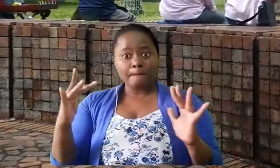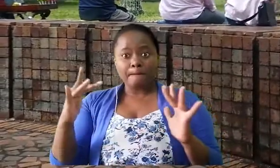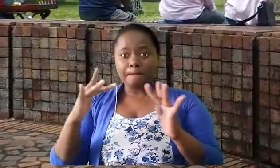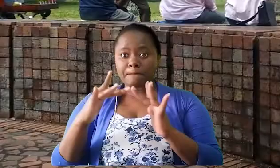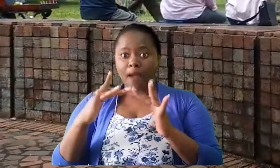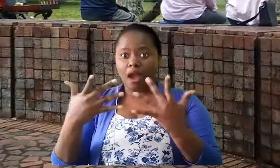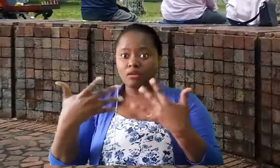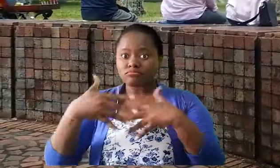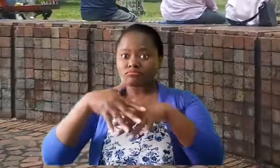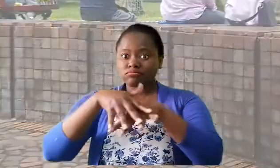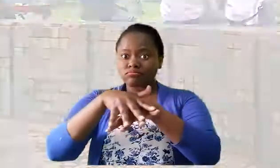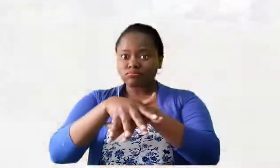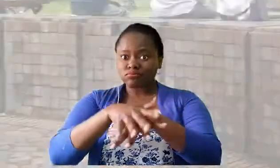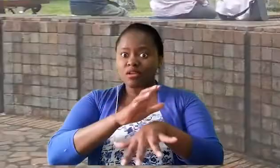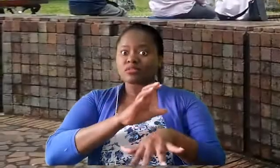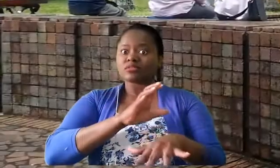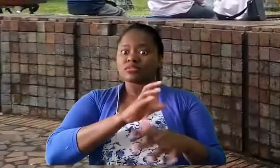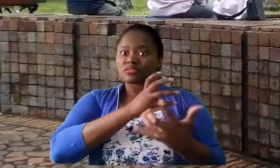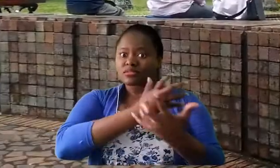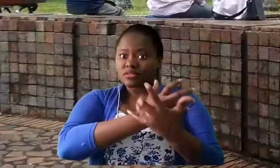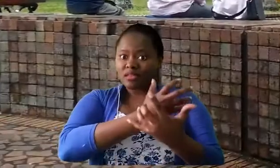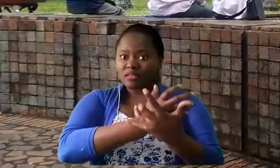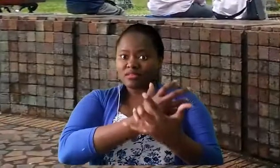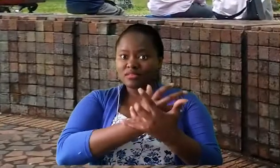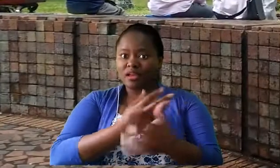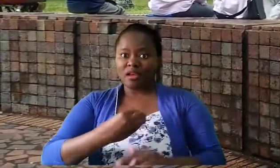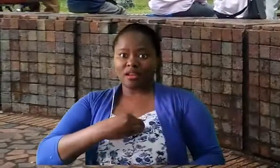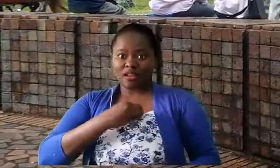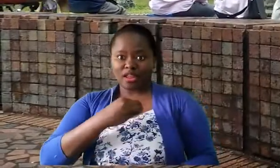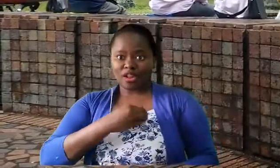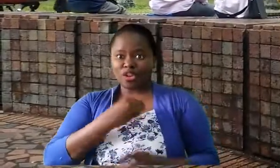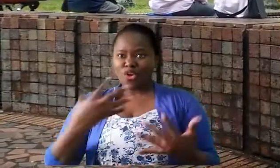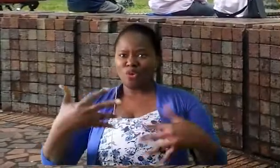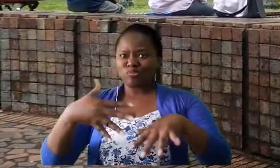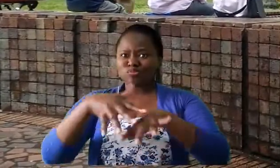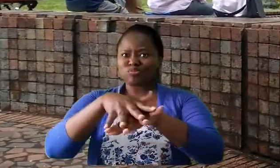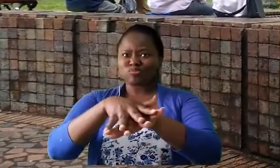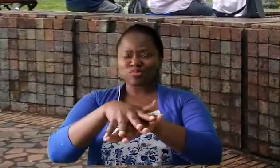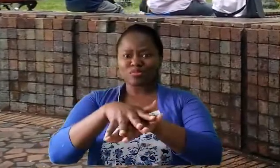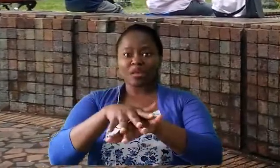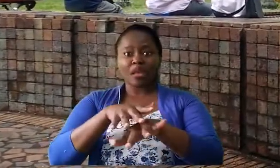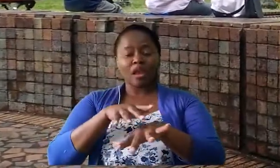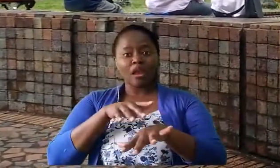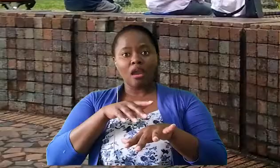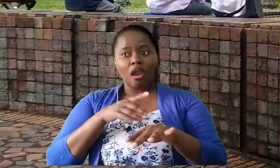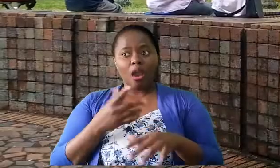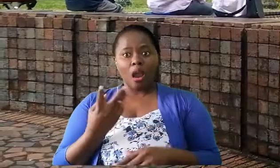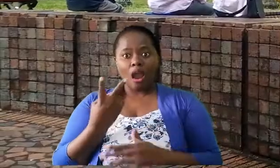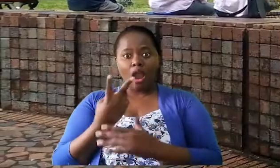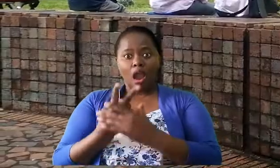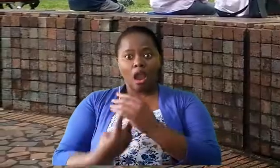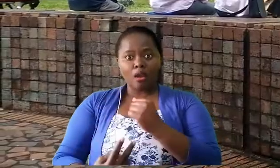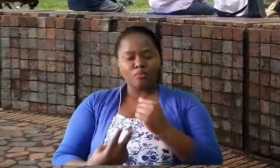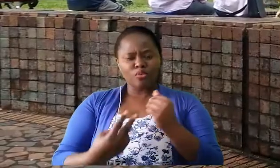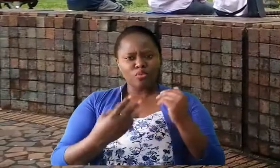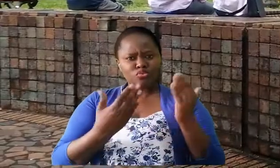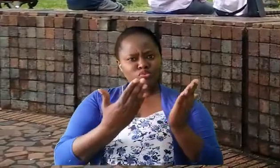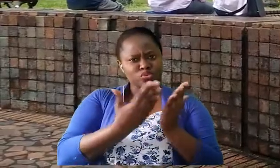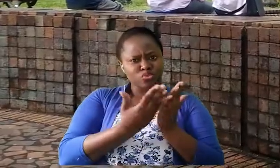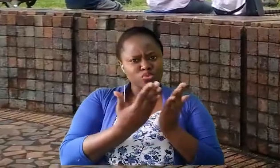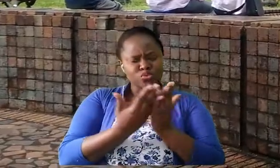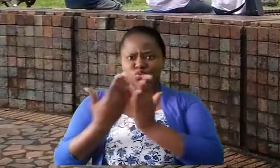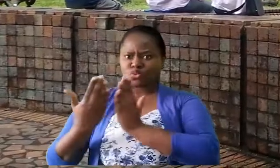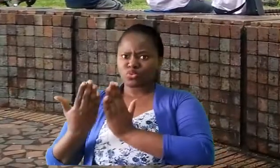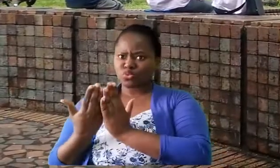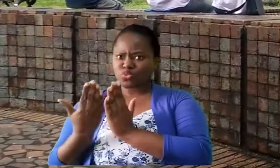ciencia y la religión, porque tienen objetos de estudios similares y porque tienen también métodos de